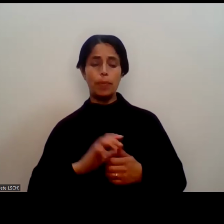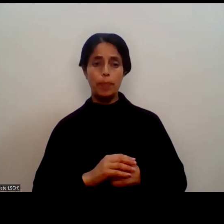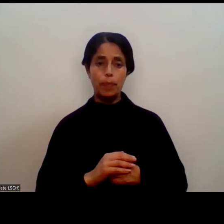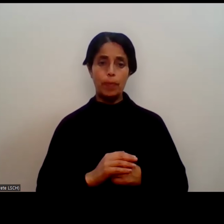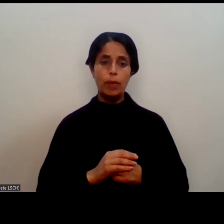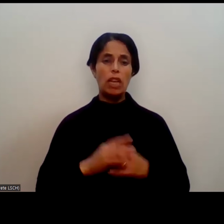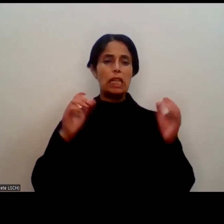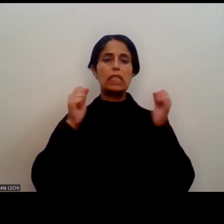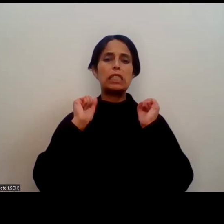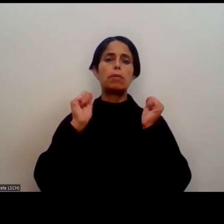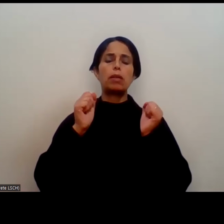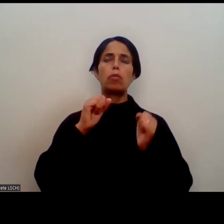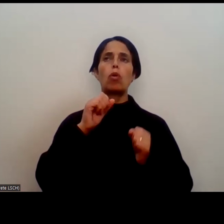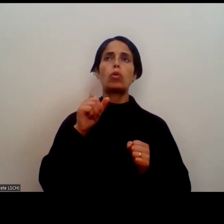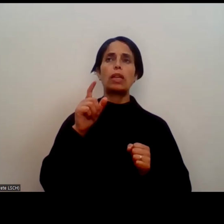el chamanismo siberiano,